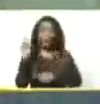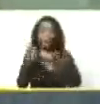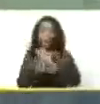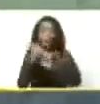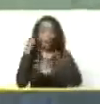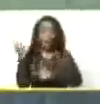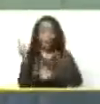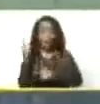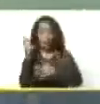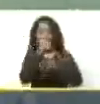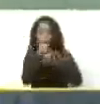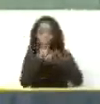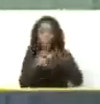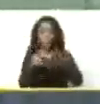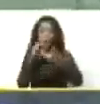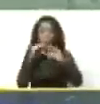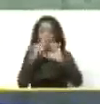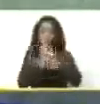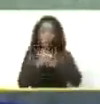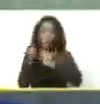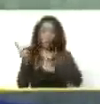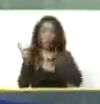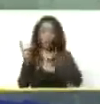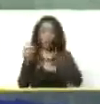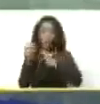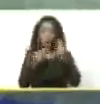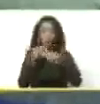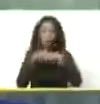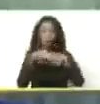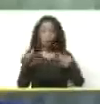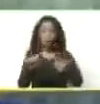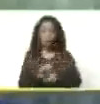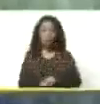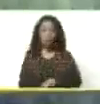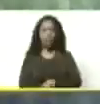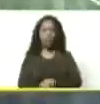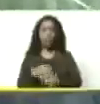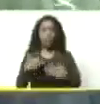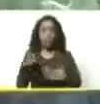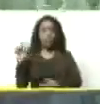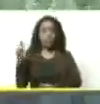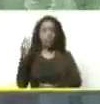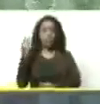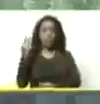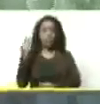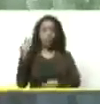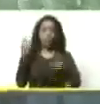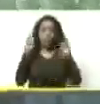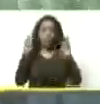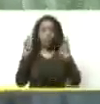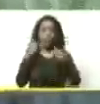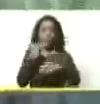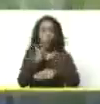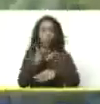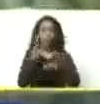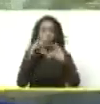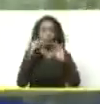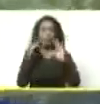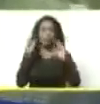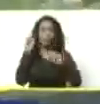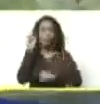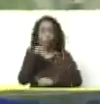usted habla de la tenencia de tierra y el segundo de los segundo vértice usted habla también